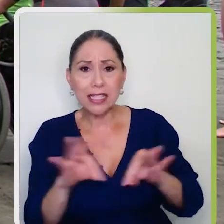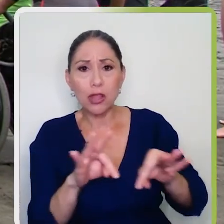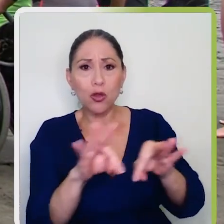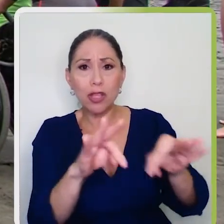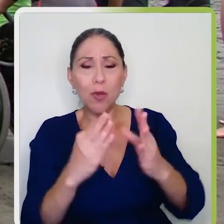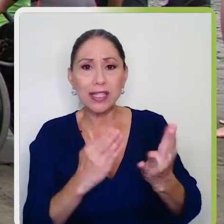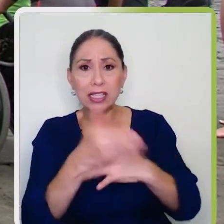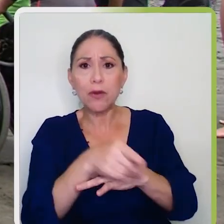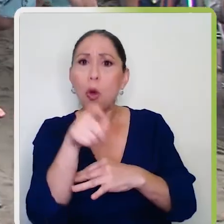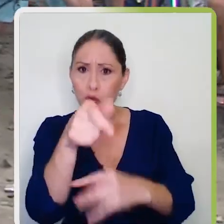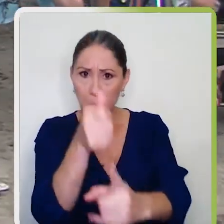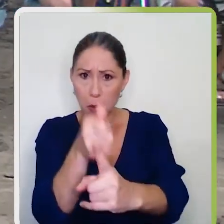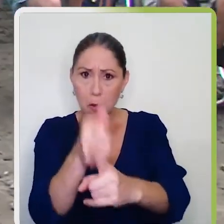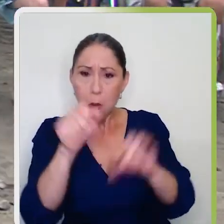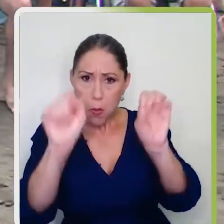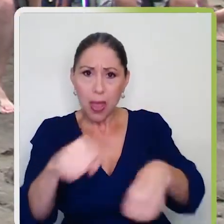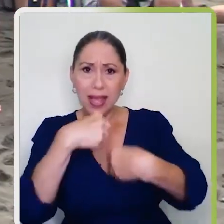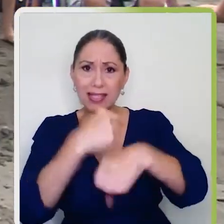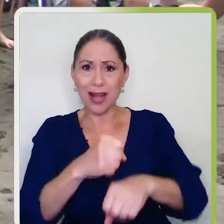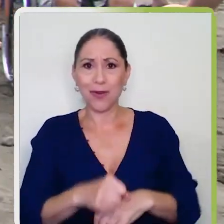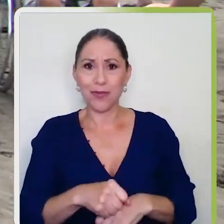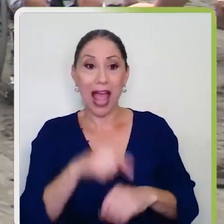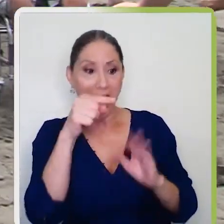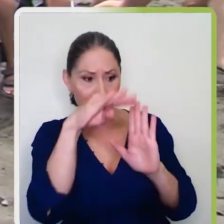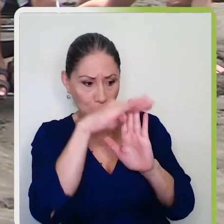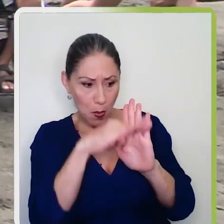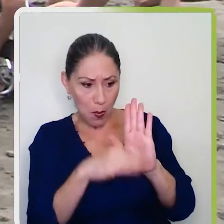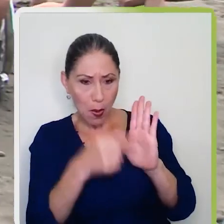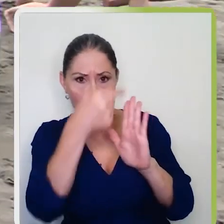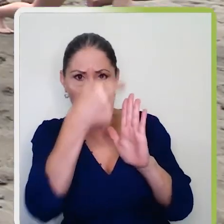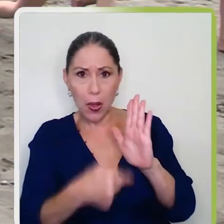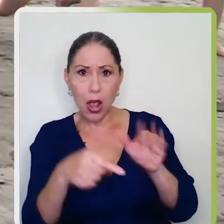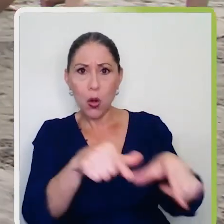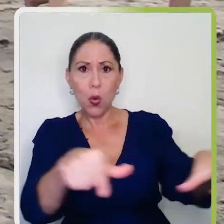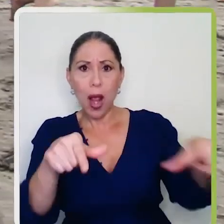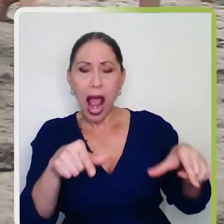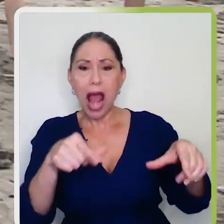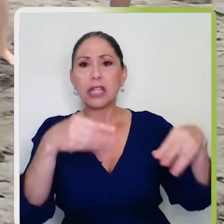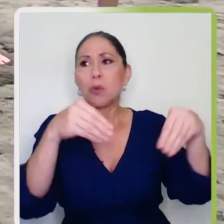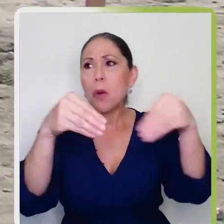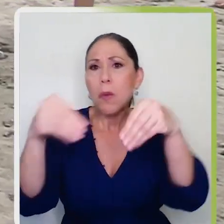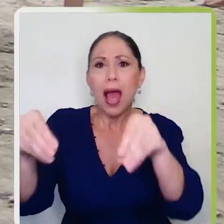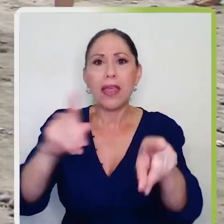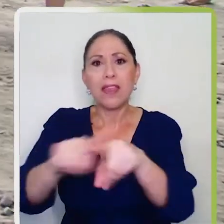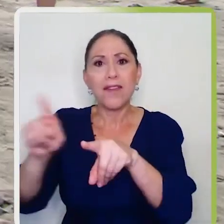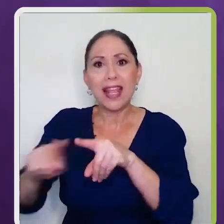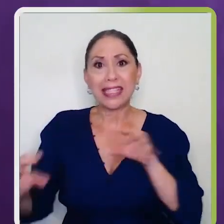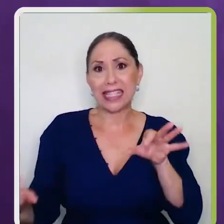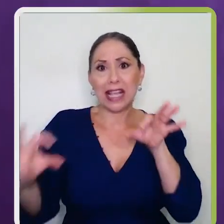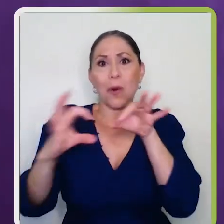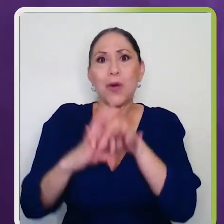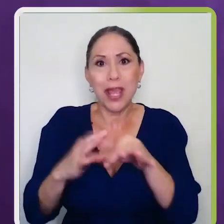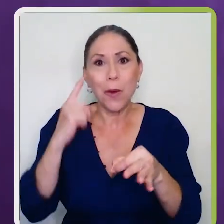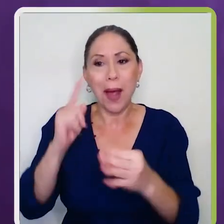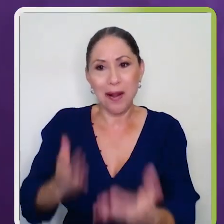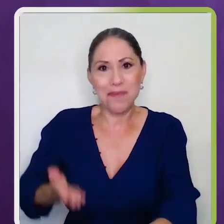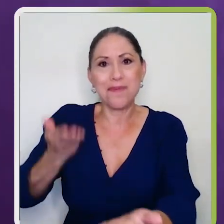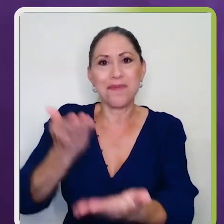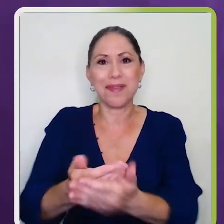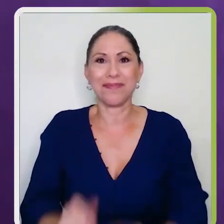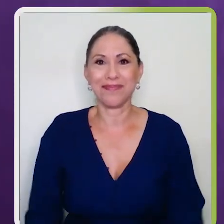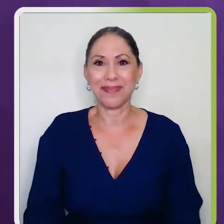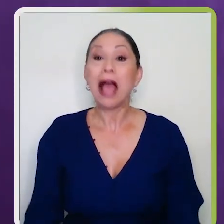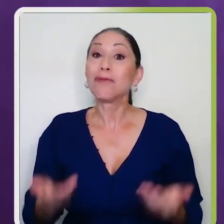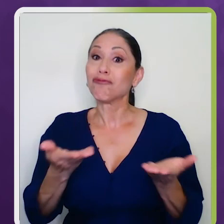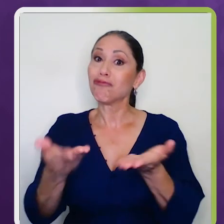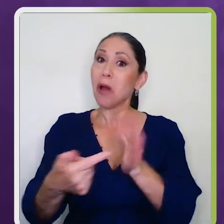propias reservaciones en estos destinos y en estos hoteles y proveedores que se han unido a este gran esfuerzo. Ahí quedan